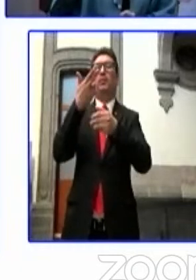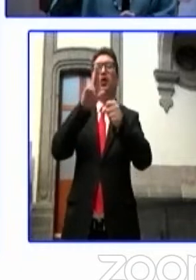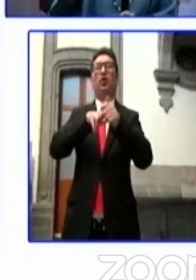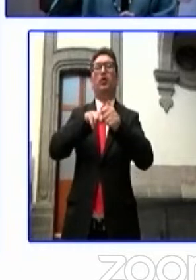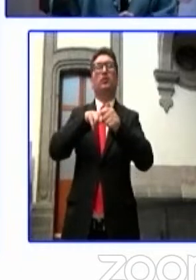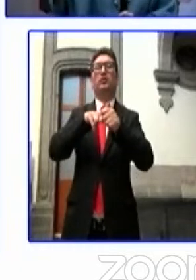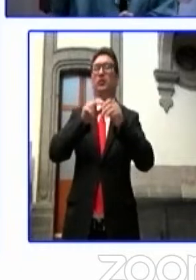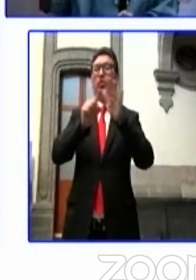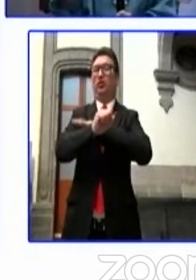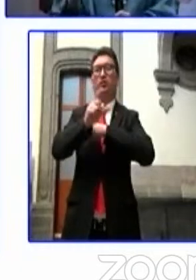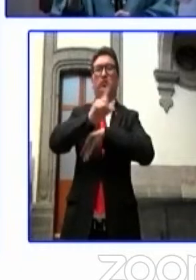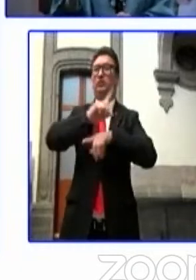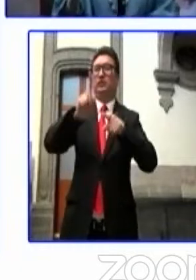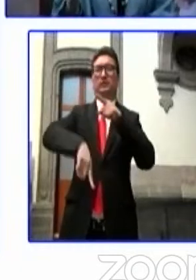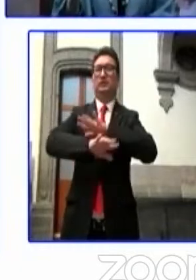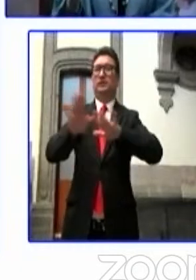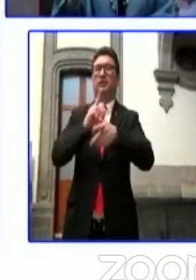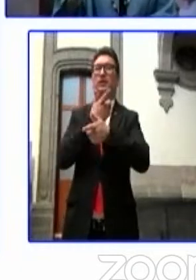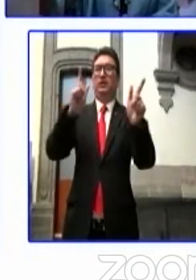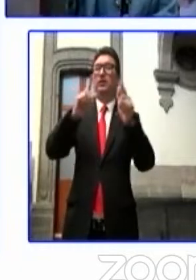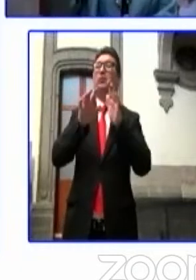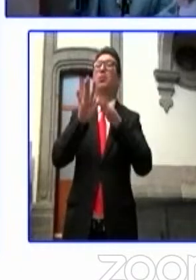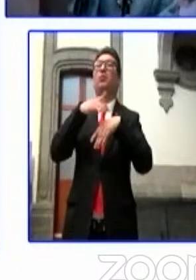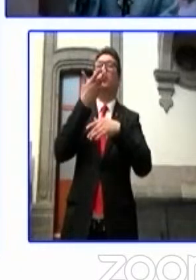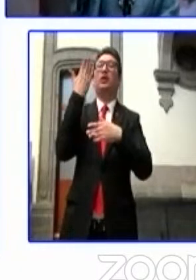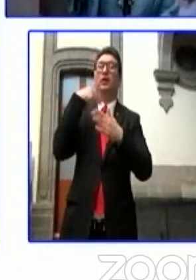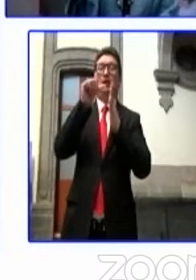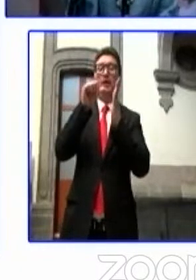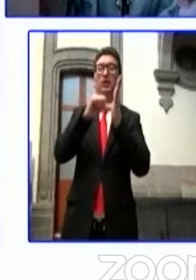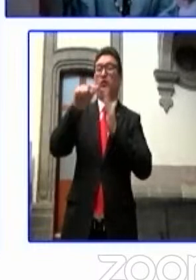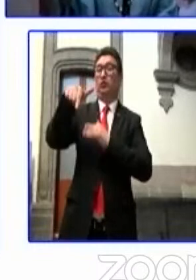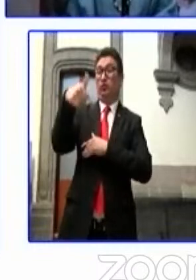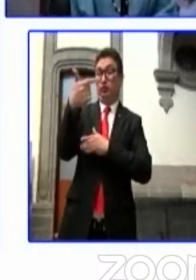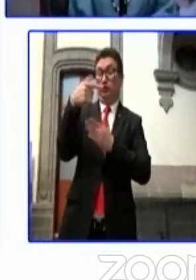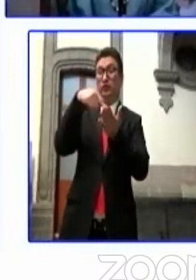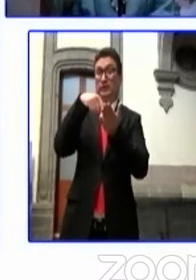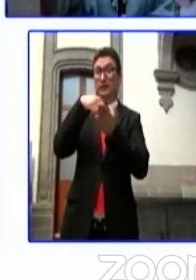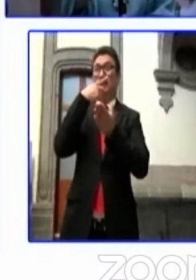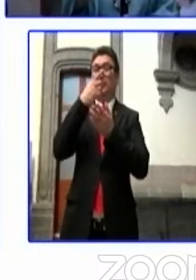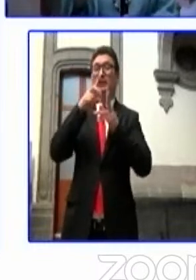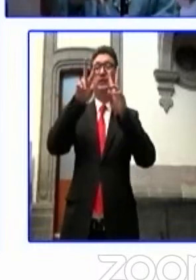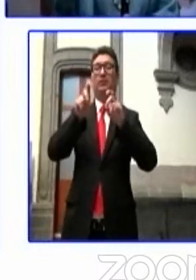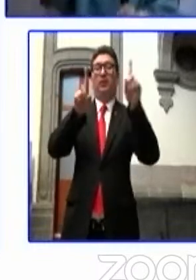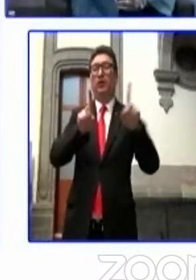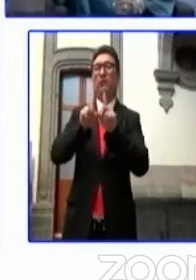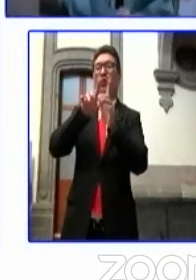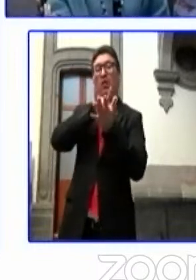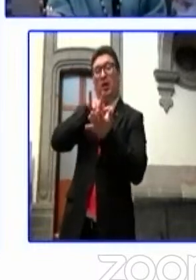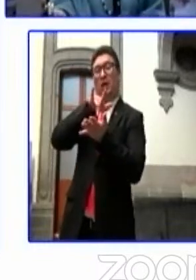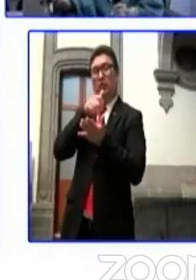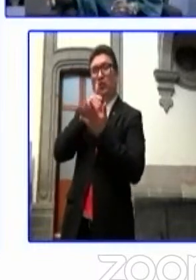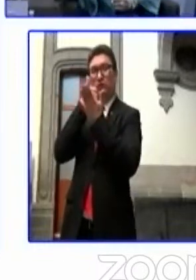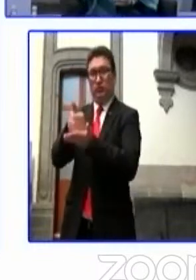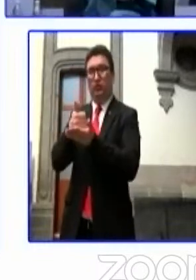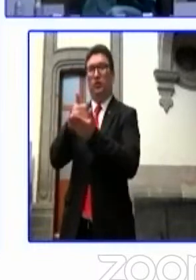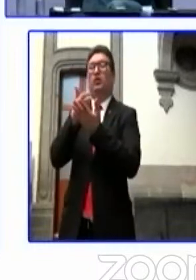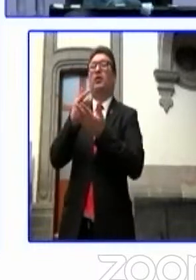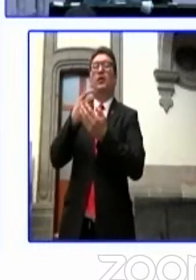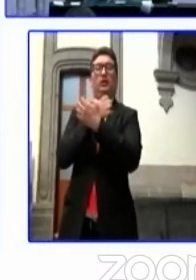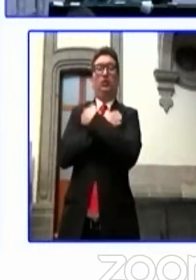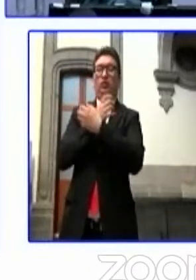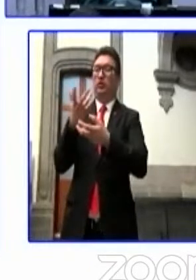Porque, insisto, así como hablamos del artículo 12 que requiere salvaguardias y apoyos, y la inclusión